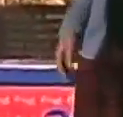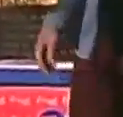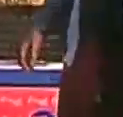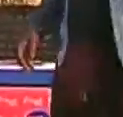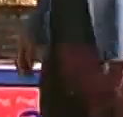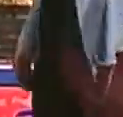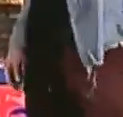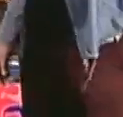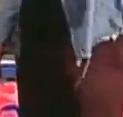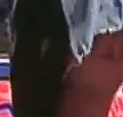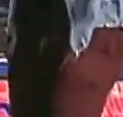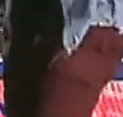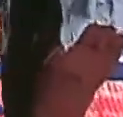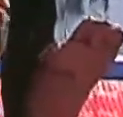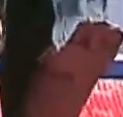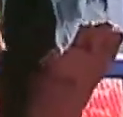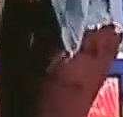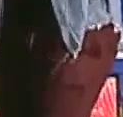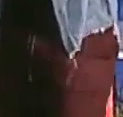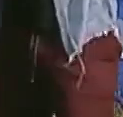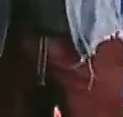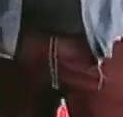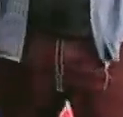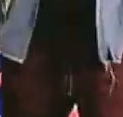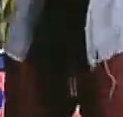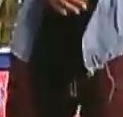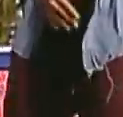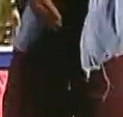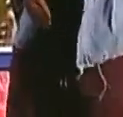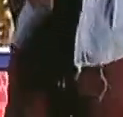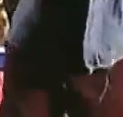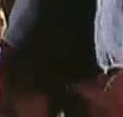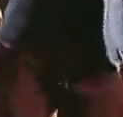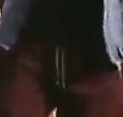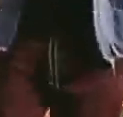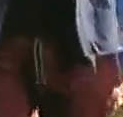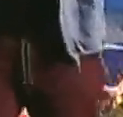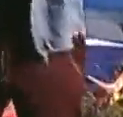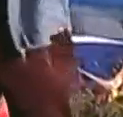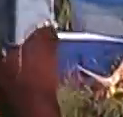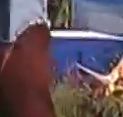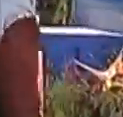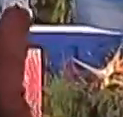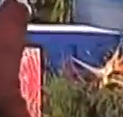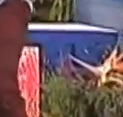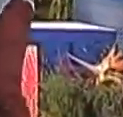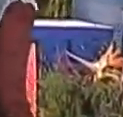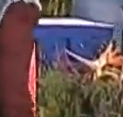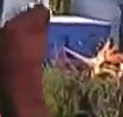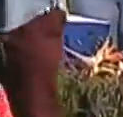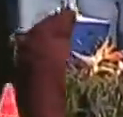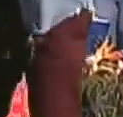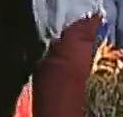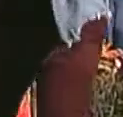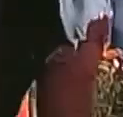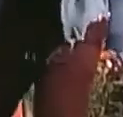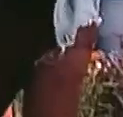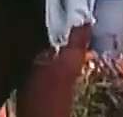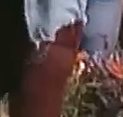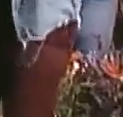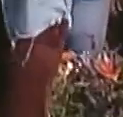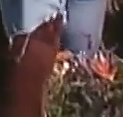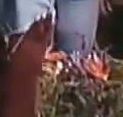pie. La revolución de Chávez todavía sigue viva. Vámonos para la calle con la mano